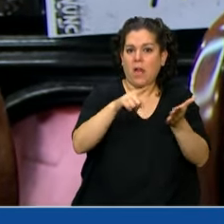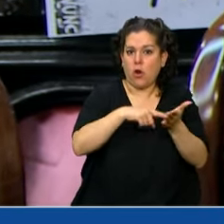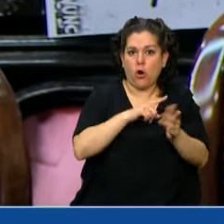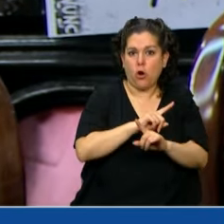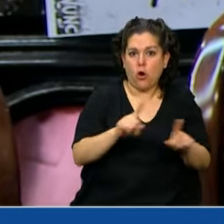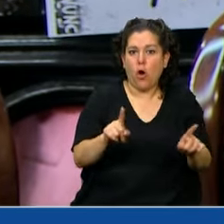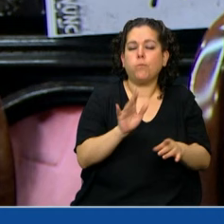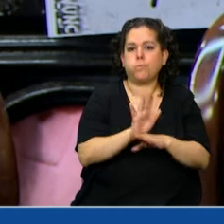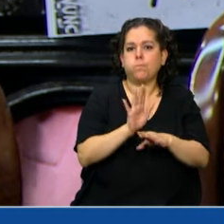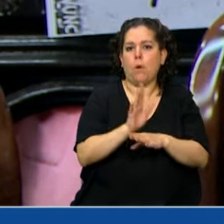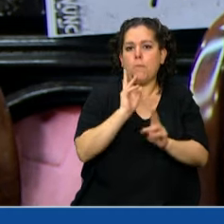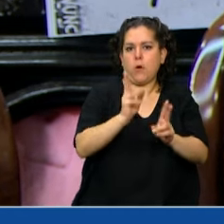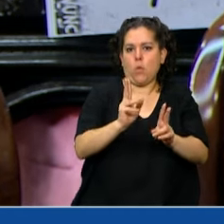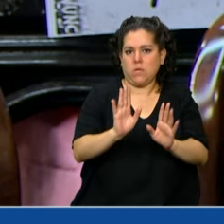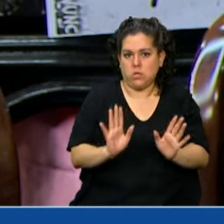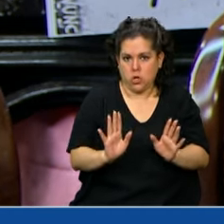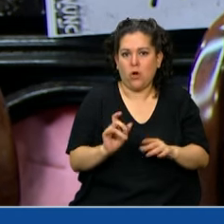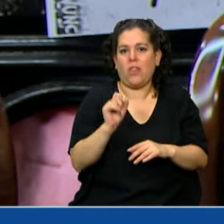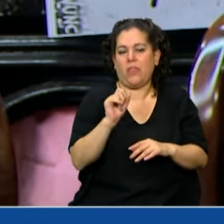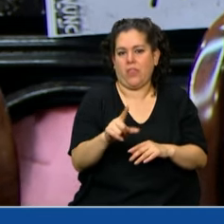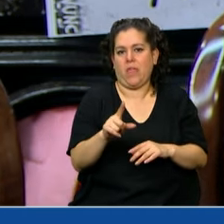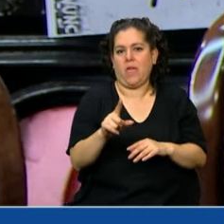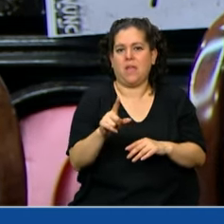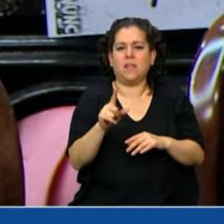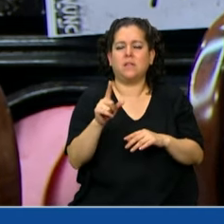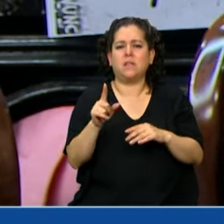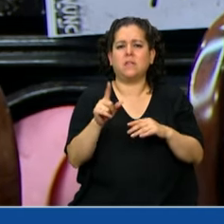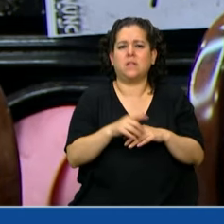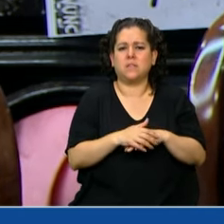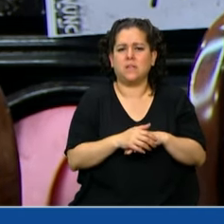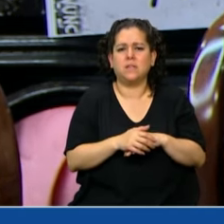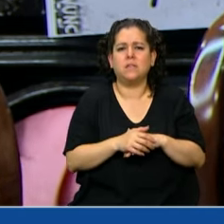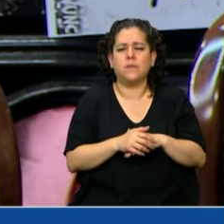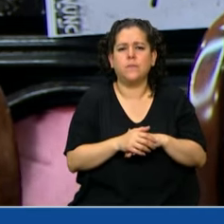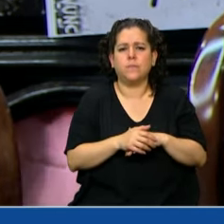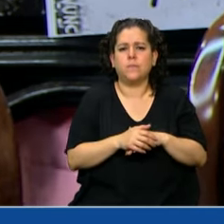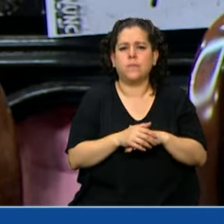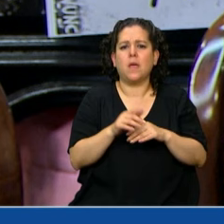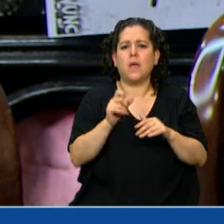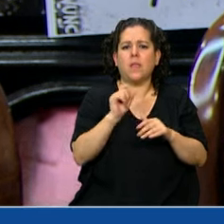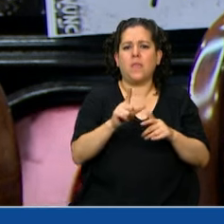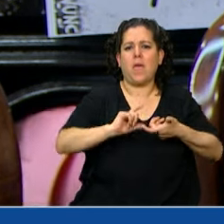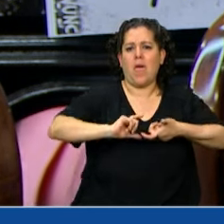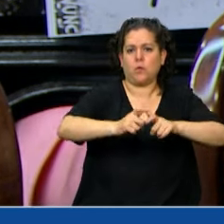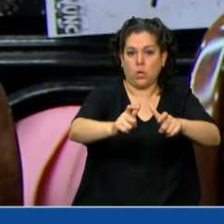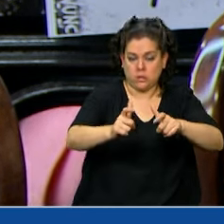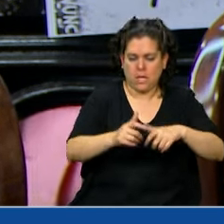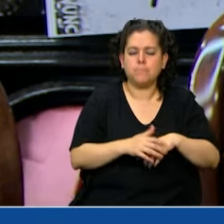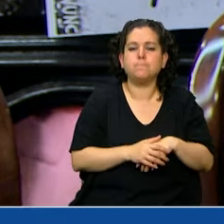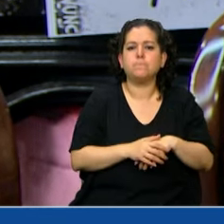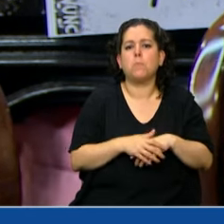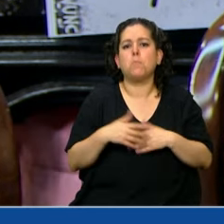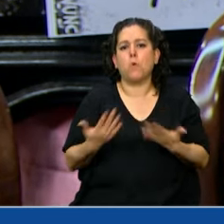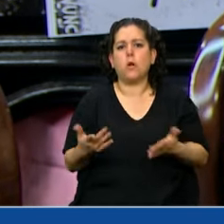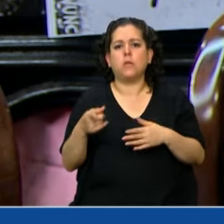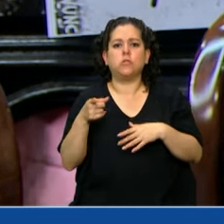excepción a la prohibición de de indexar obviamente Entonces tenemos que concluir